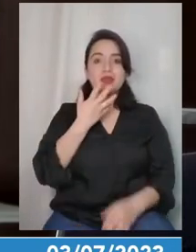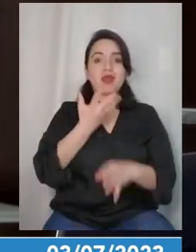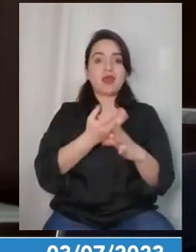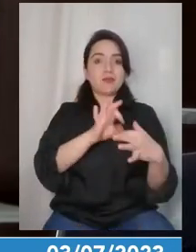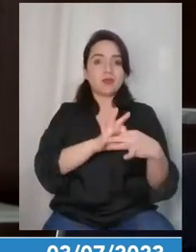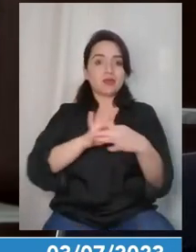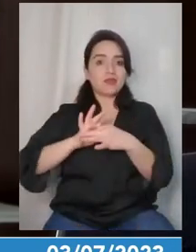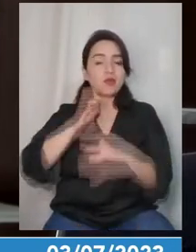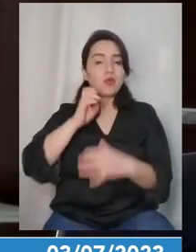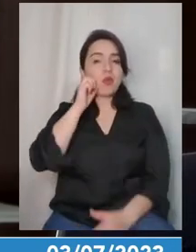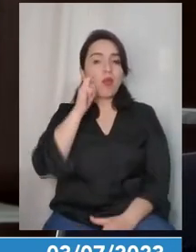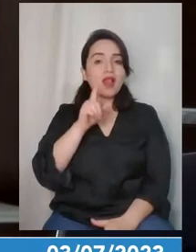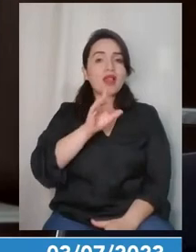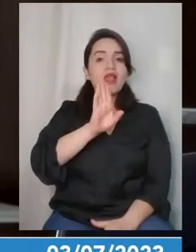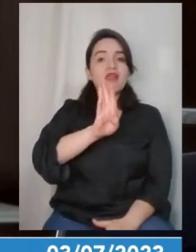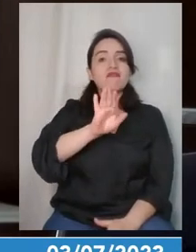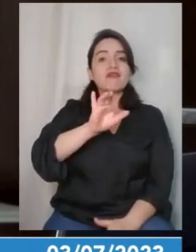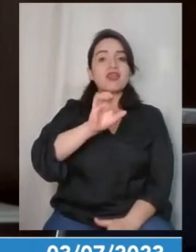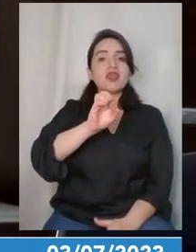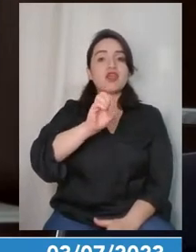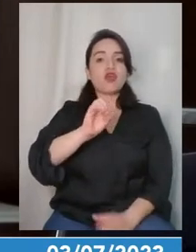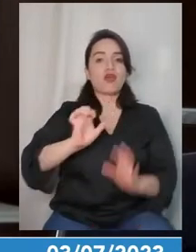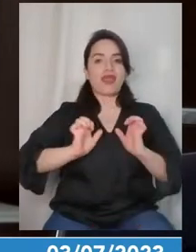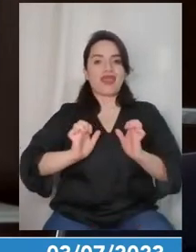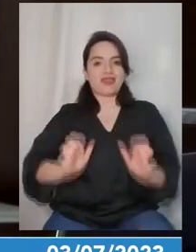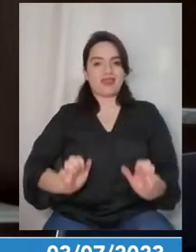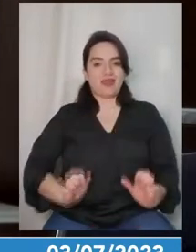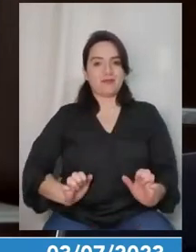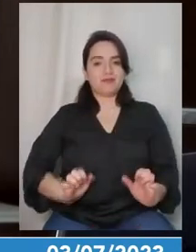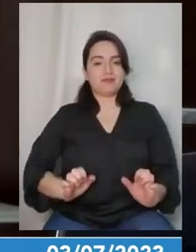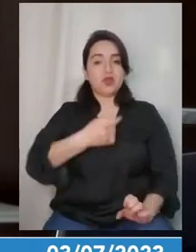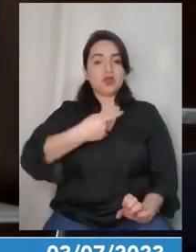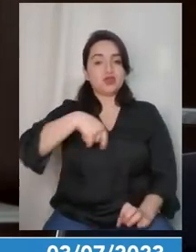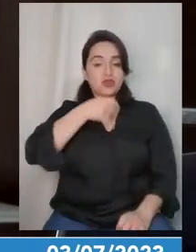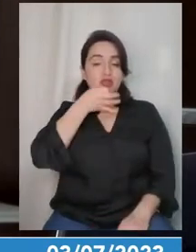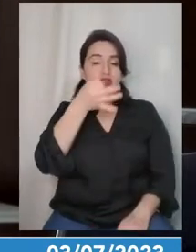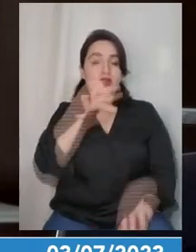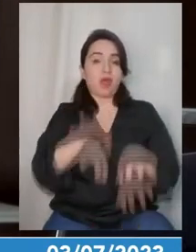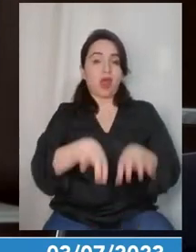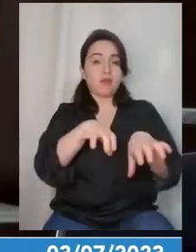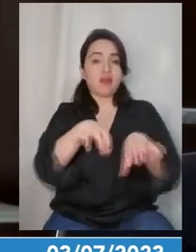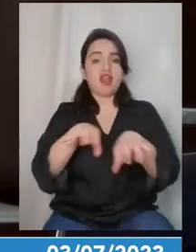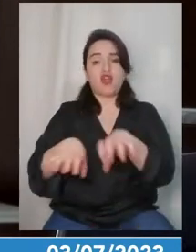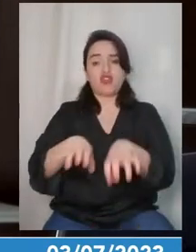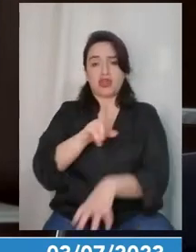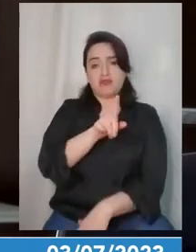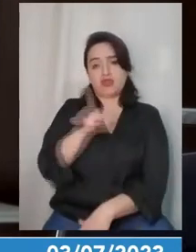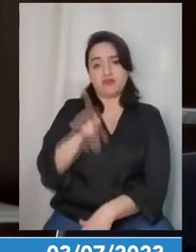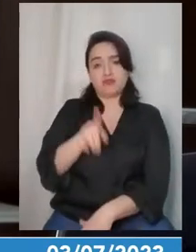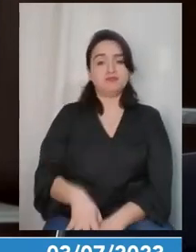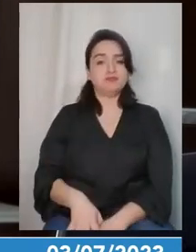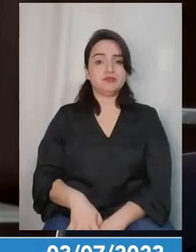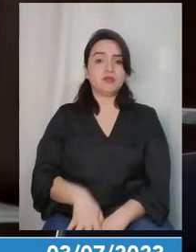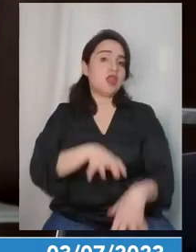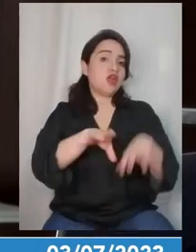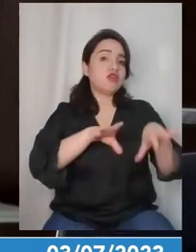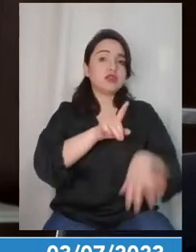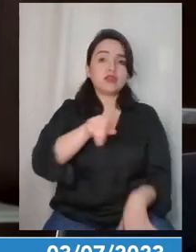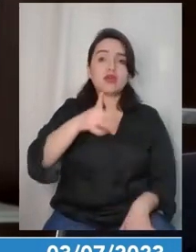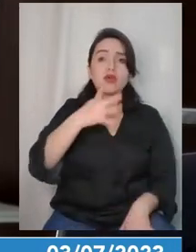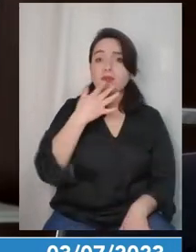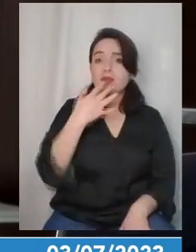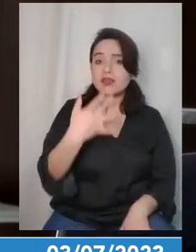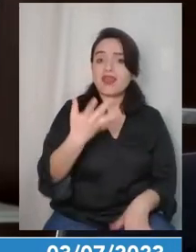Evidentemente, reconocemos que los animales no son cosas, no son bienes. ¿Y por qué? Porque existe